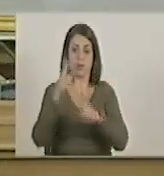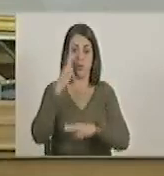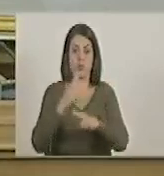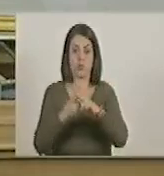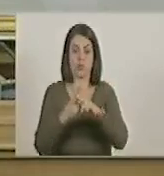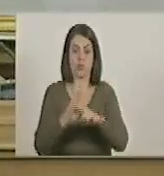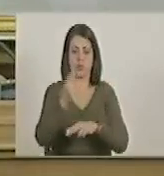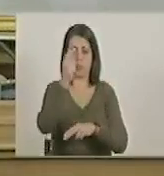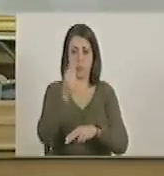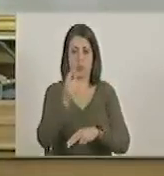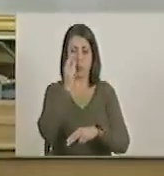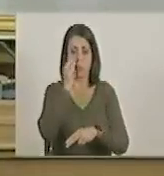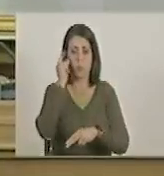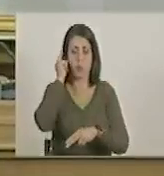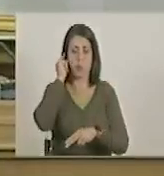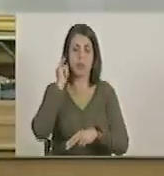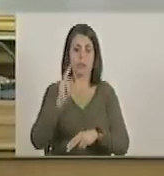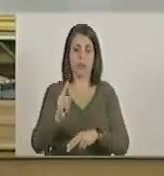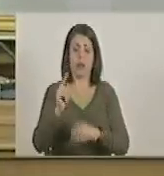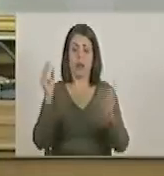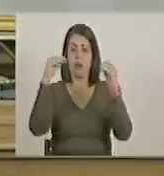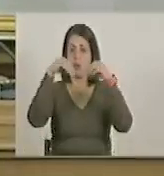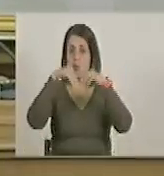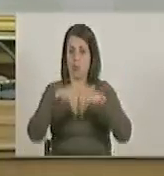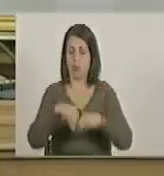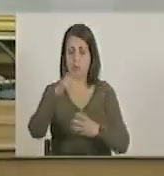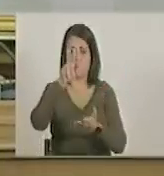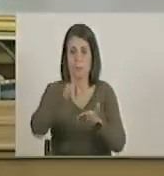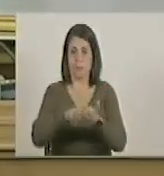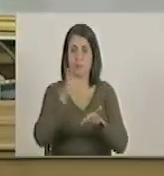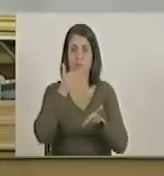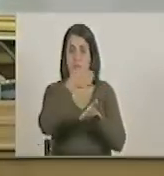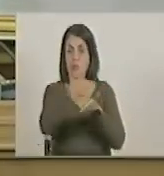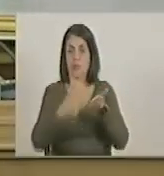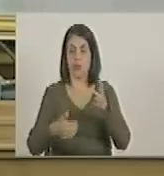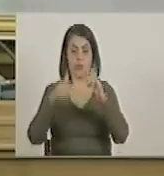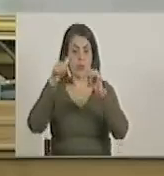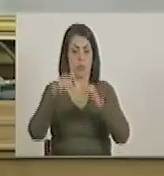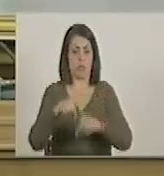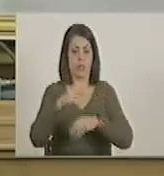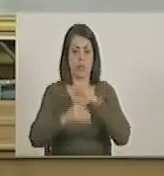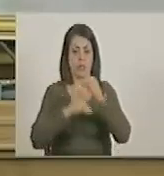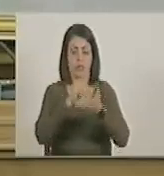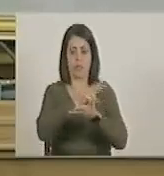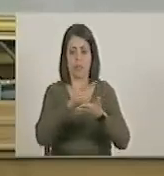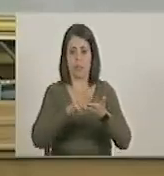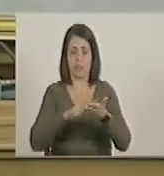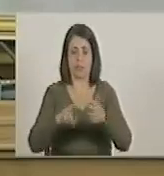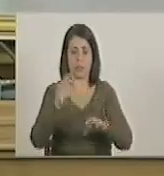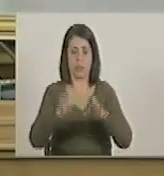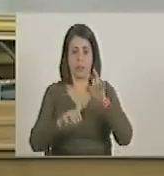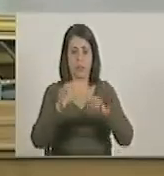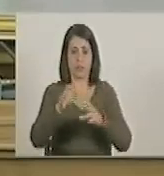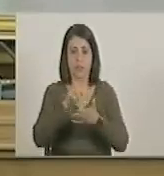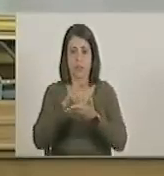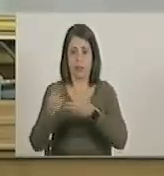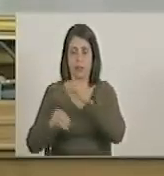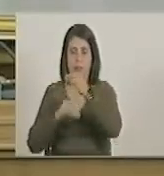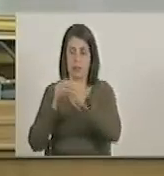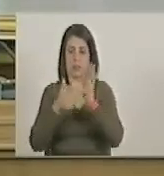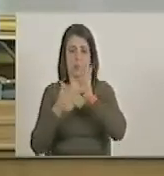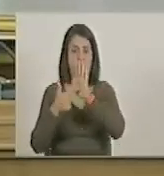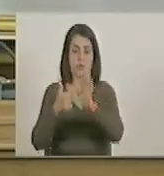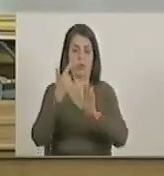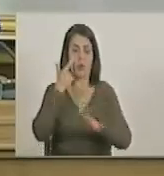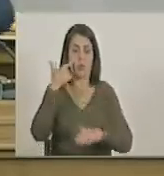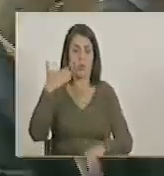honorables diputados y las honorables diputadas que estén de acuerdo con aprobar la propuesta de orden del día leído por nuestra secretaria, Sírvanse indicarlo con la